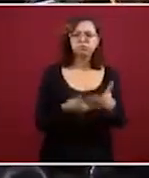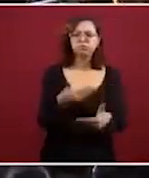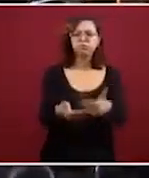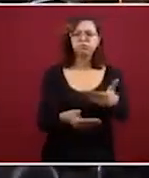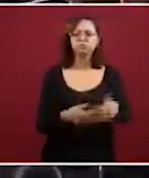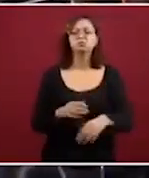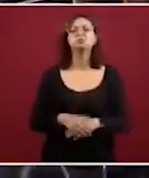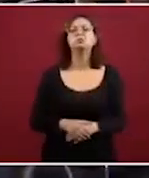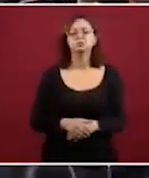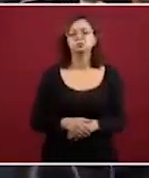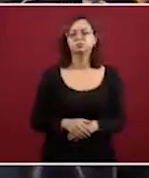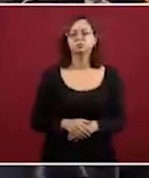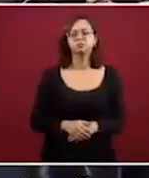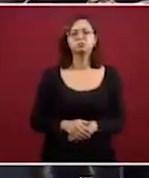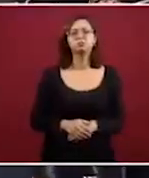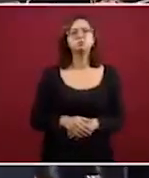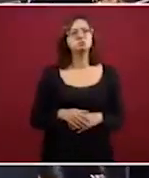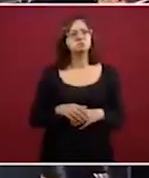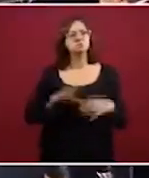hay coincidencias.